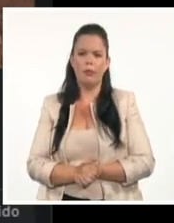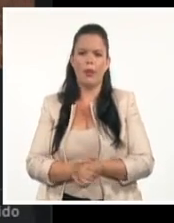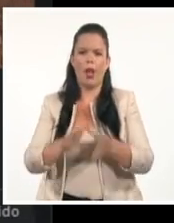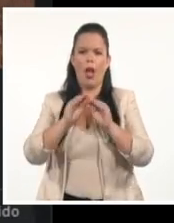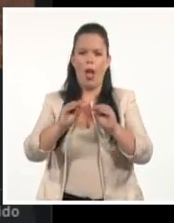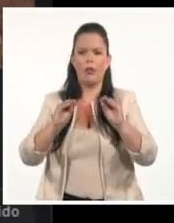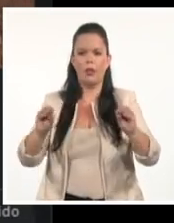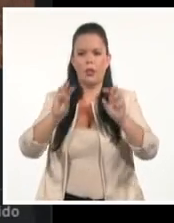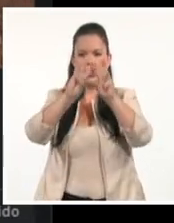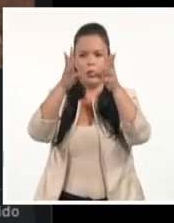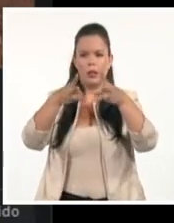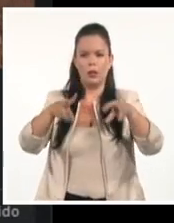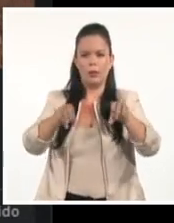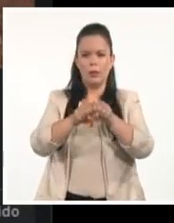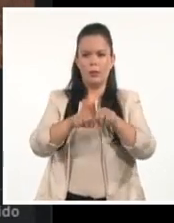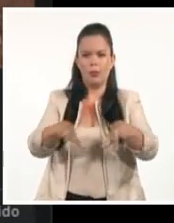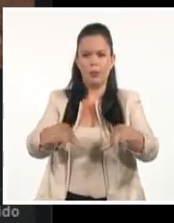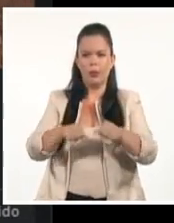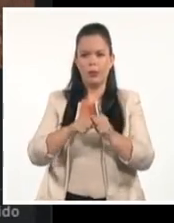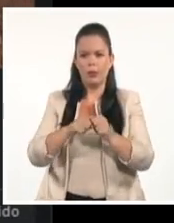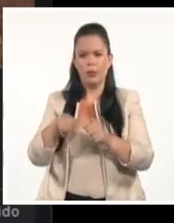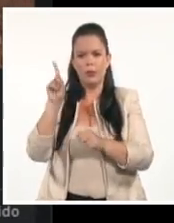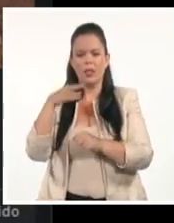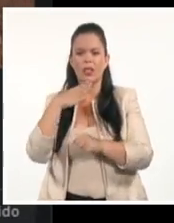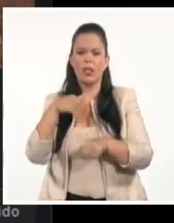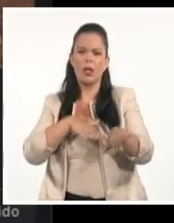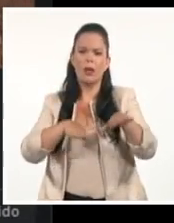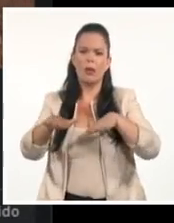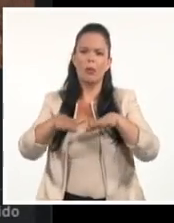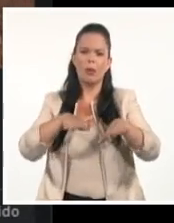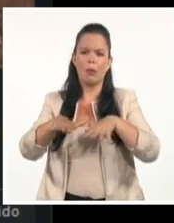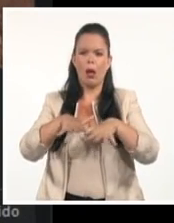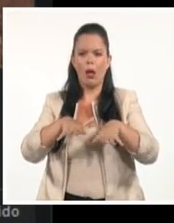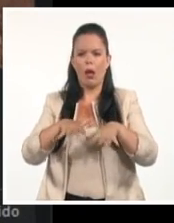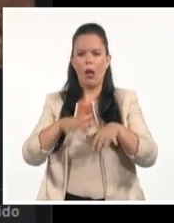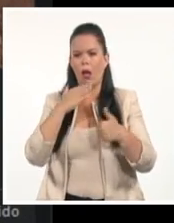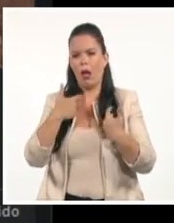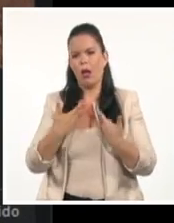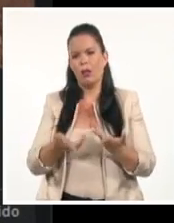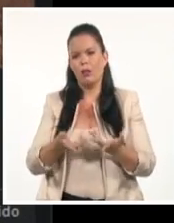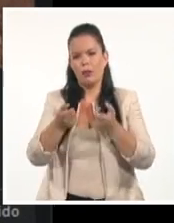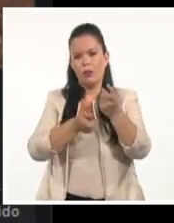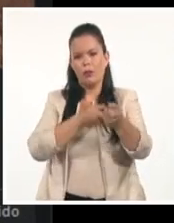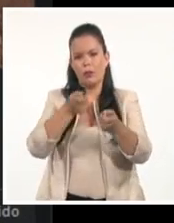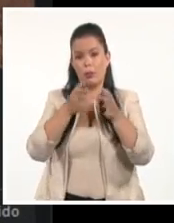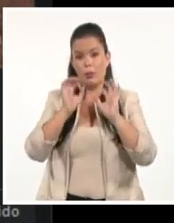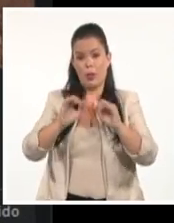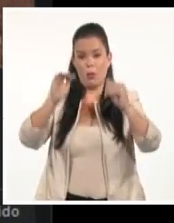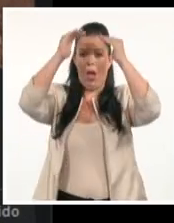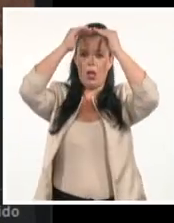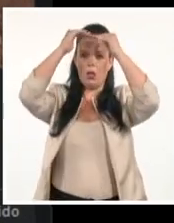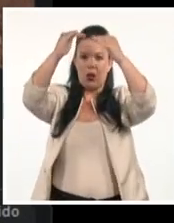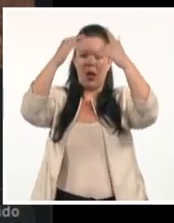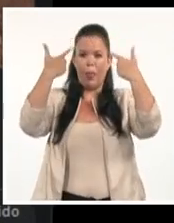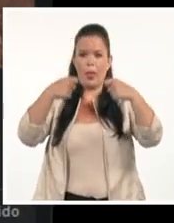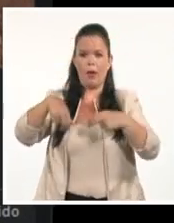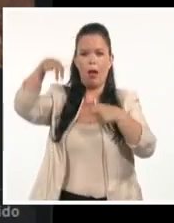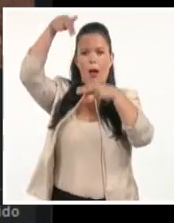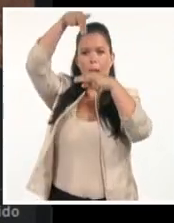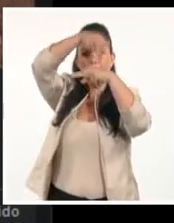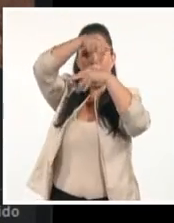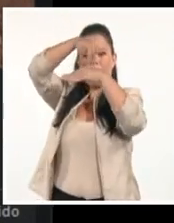sociales a cóctel Molotov, preparar cóctel Molotov para enfrentar. Dicen ellos desde las azoteas, fuego con los policías, no dejemos rastro